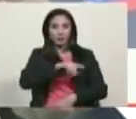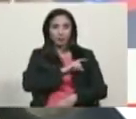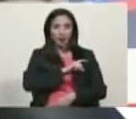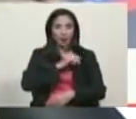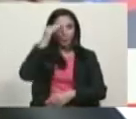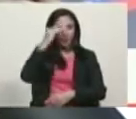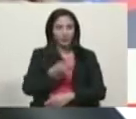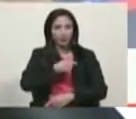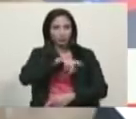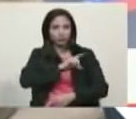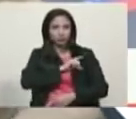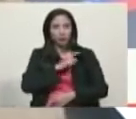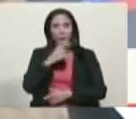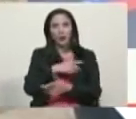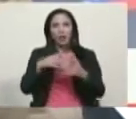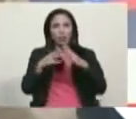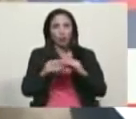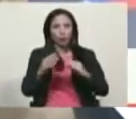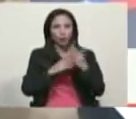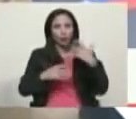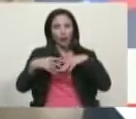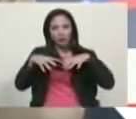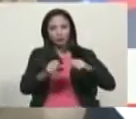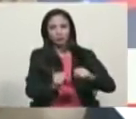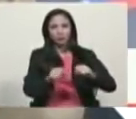su dominación sobre tierra americana.